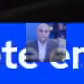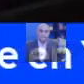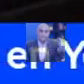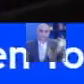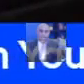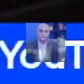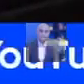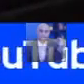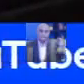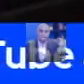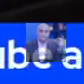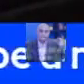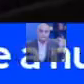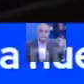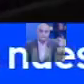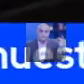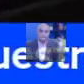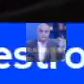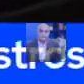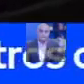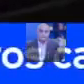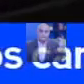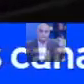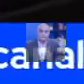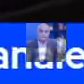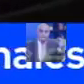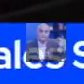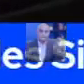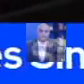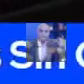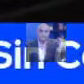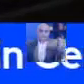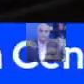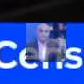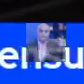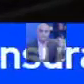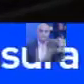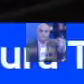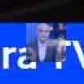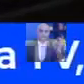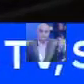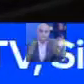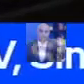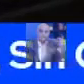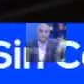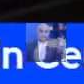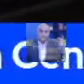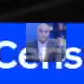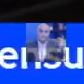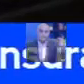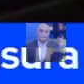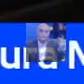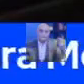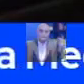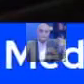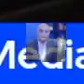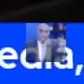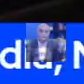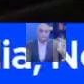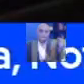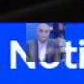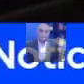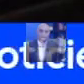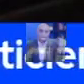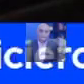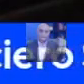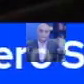Trump invitó a Juan Guaidó a este evento fastuoso que es el informe sobre el Estado de la Unión,